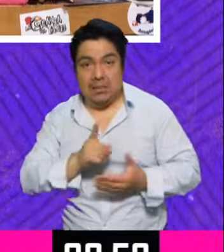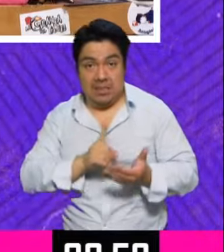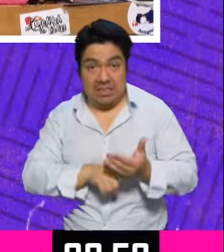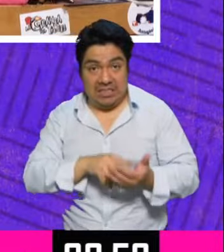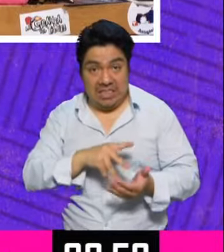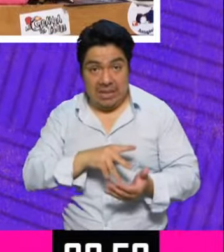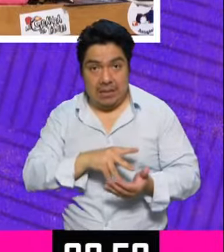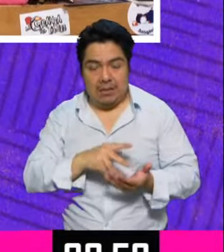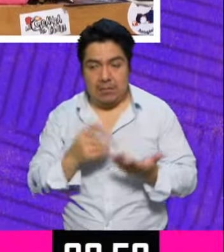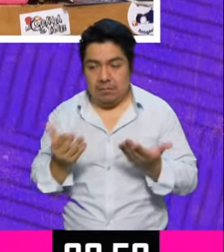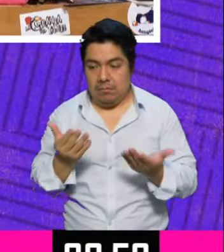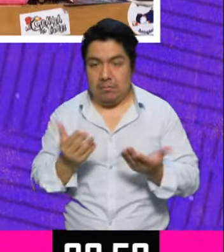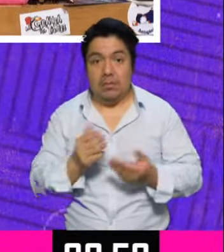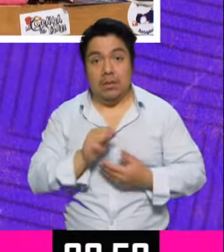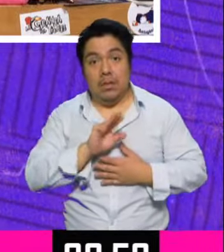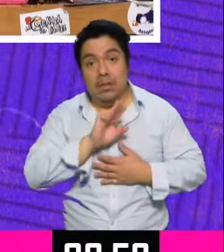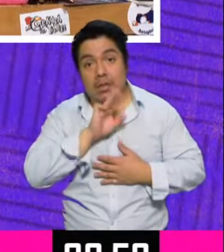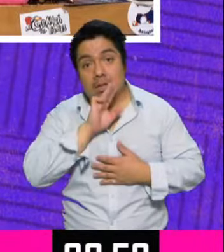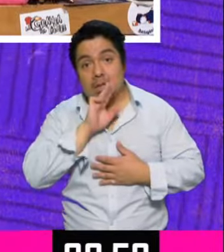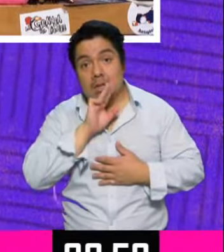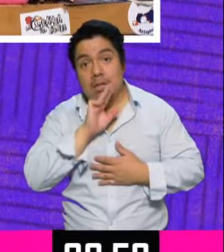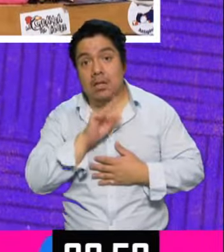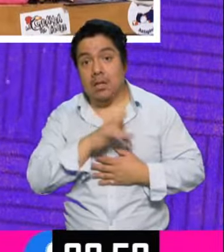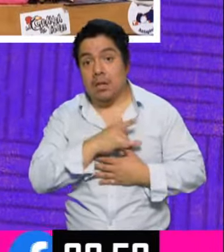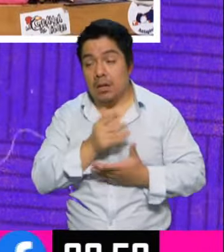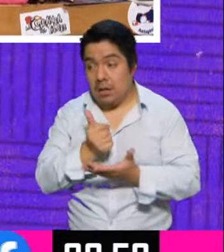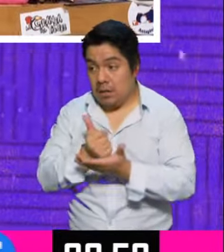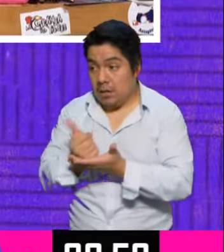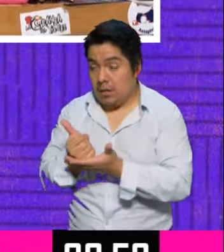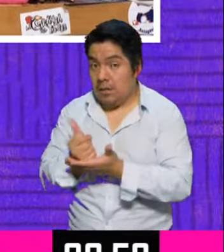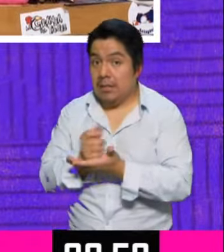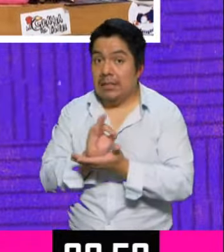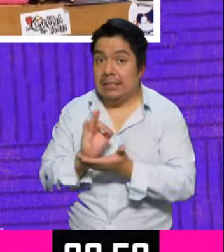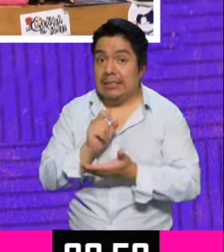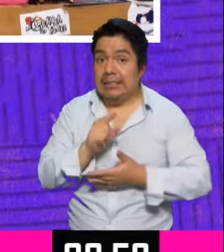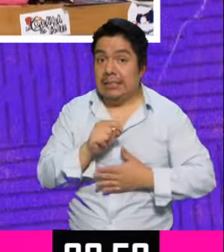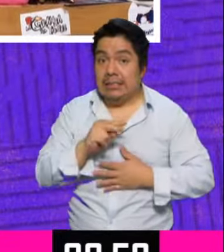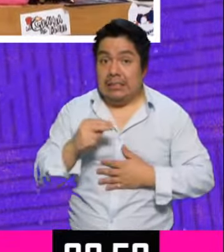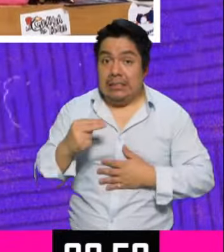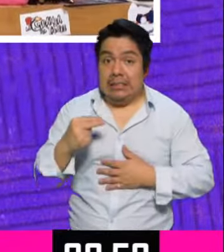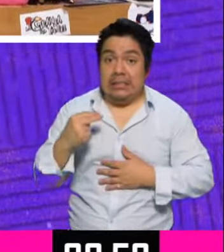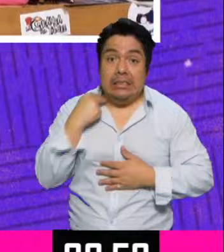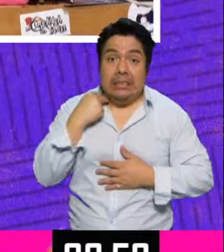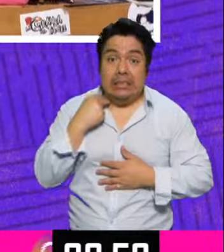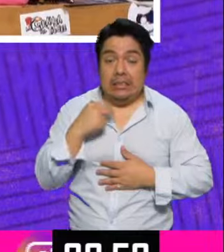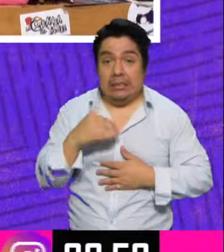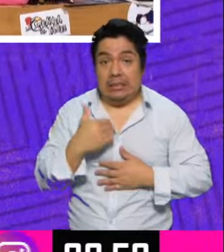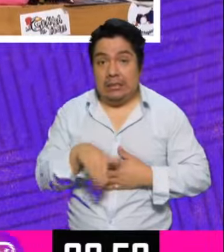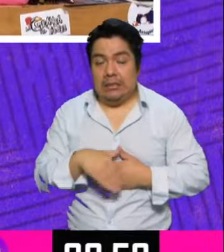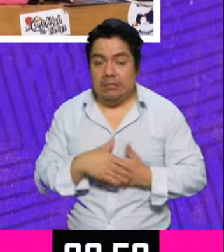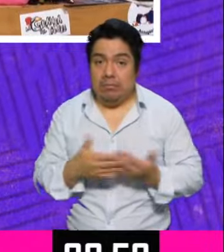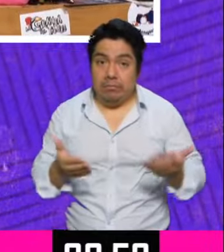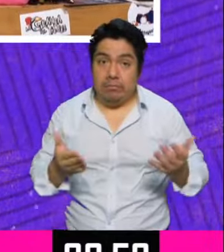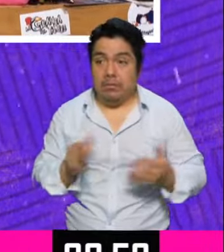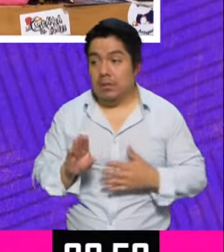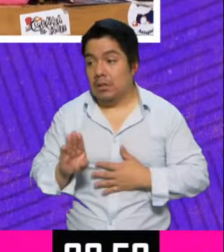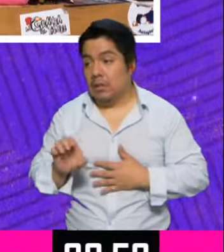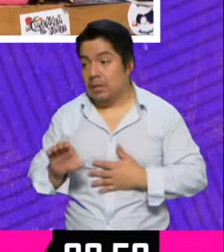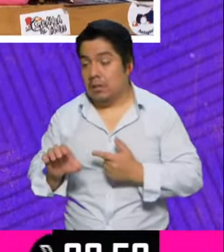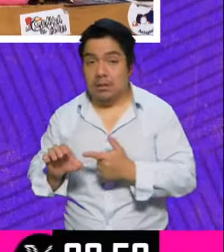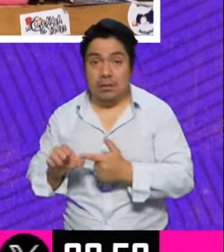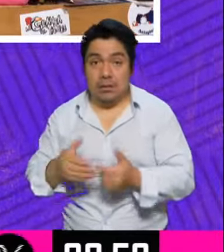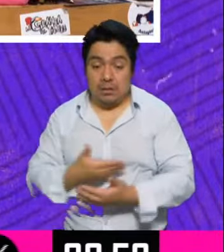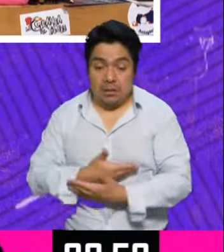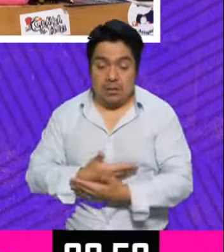además ve a la mamá ya no solamente como la proveedora sino la posible asesina Ay qué miedo de un bebé de